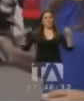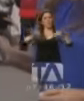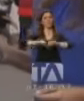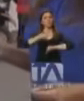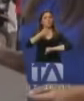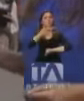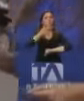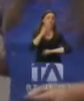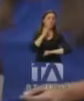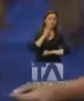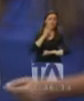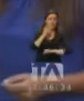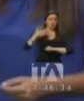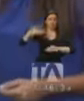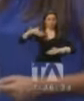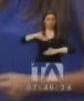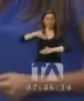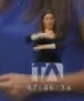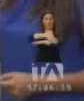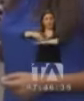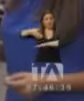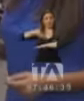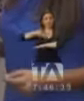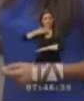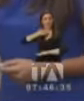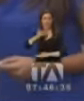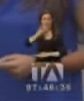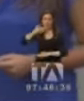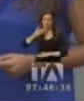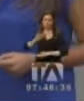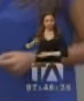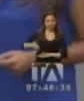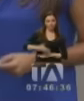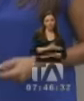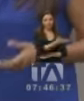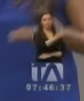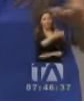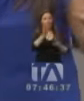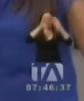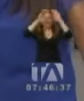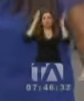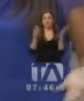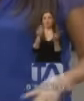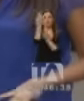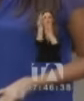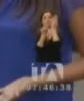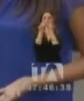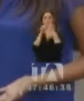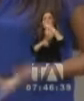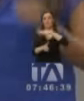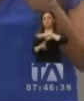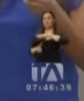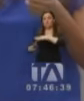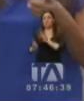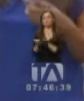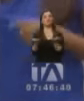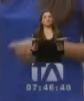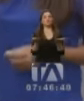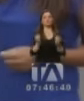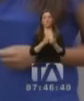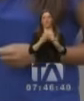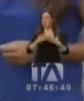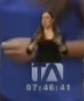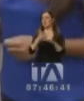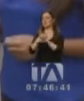o que cojan la Simón Bolívar por el túnel Guayasamín, que estaremos habilitando un contraflujo. ¿Y dónde parqueamos? Bueno, están habilitados todos